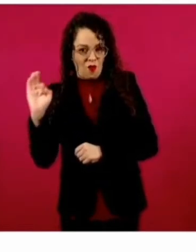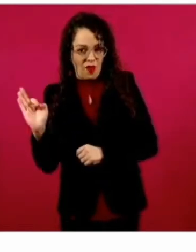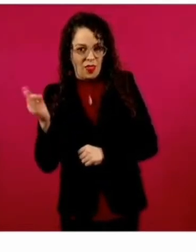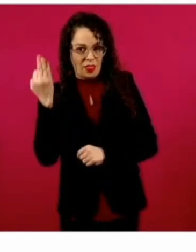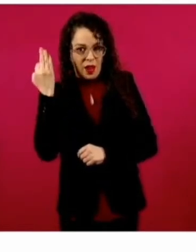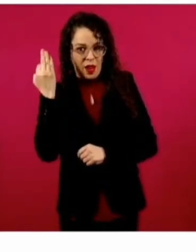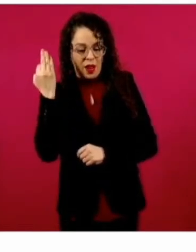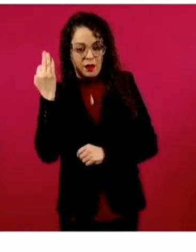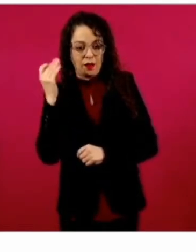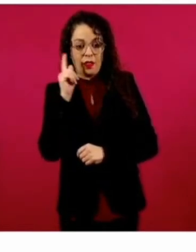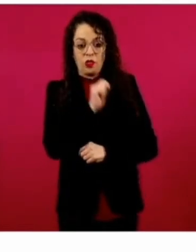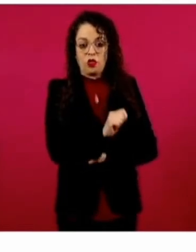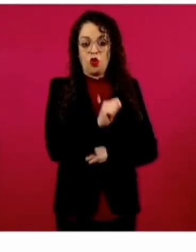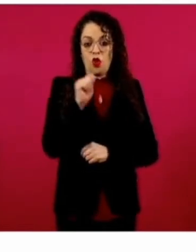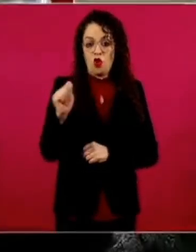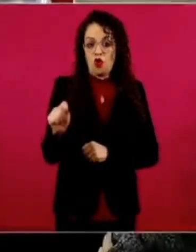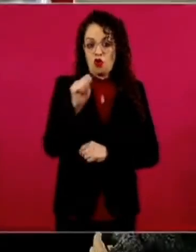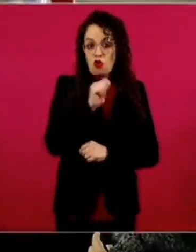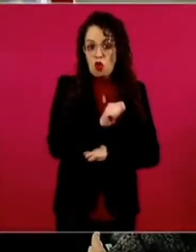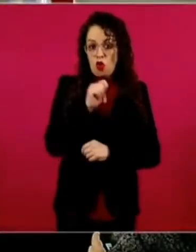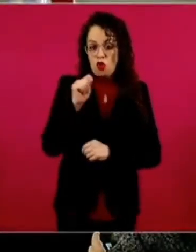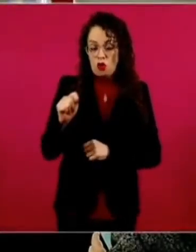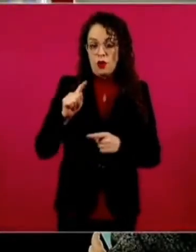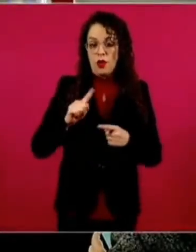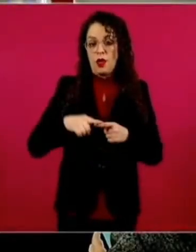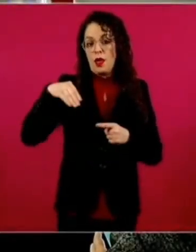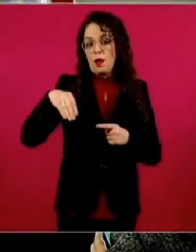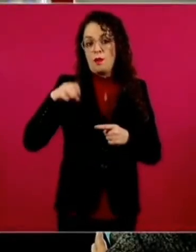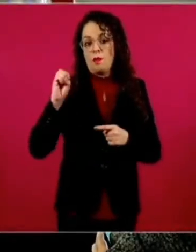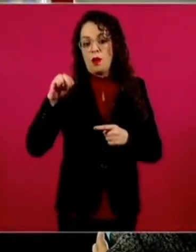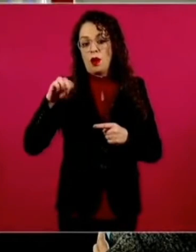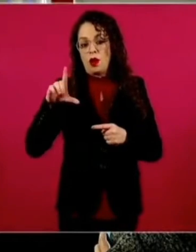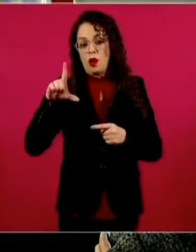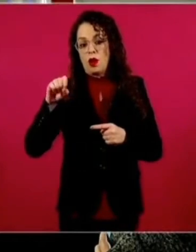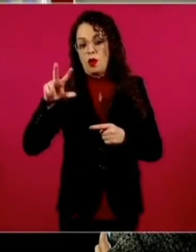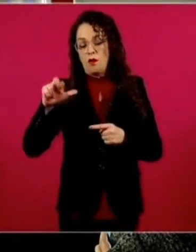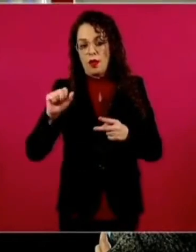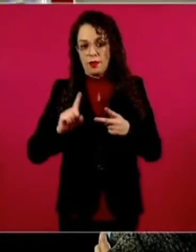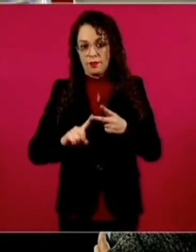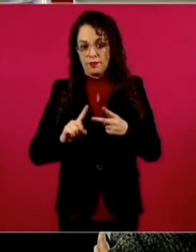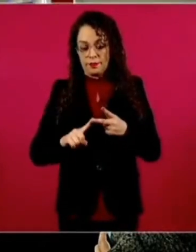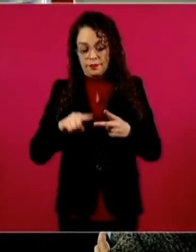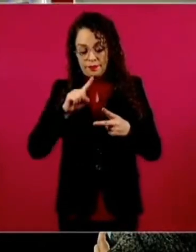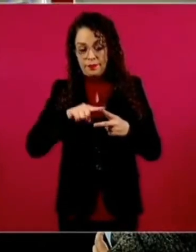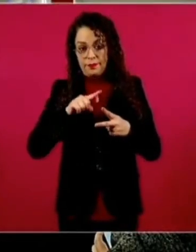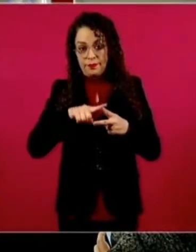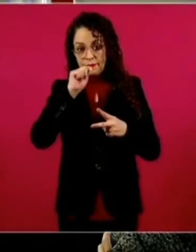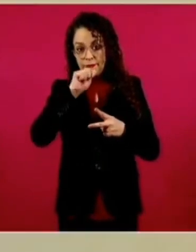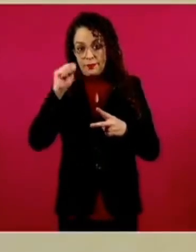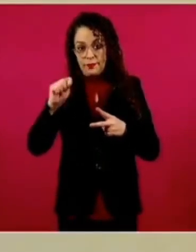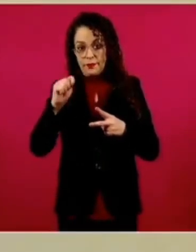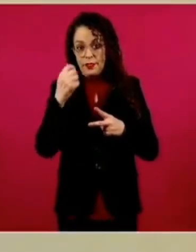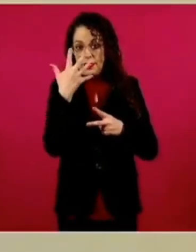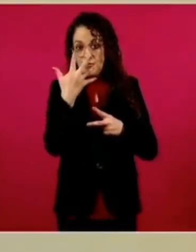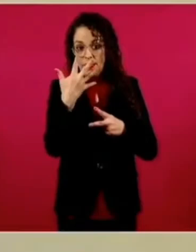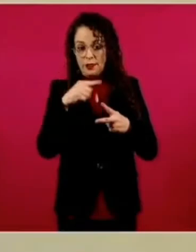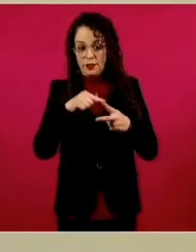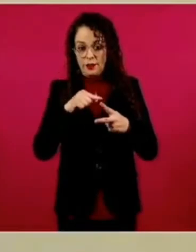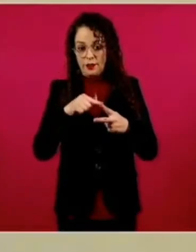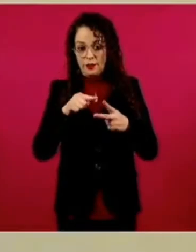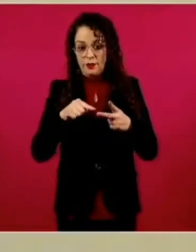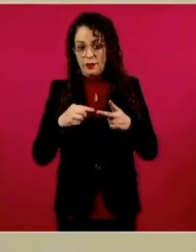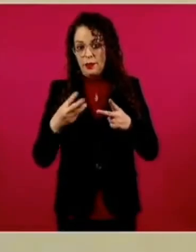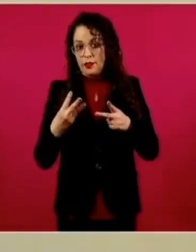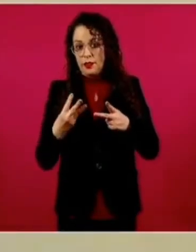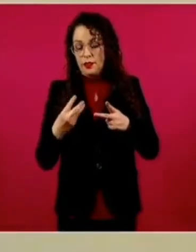Torreón y Monclova, el 5 de Torreón y el 3 de Monclova.